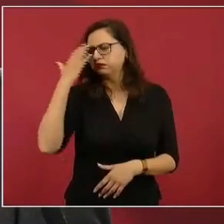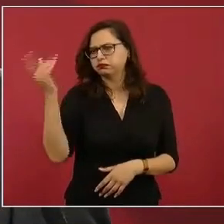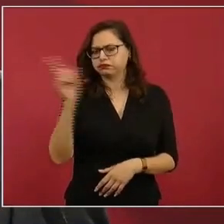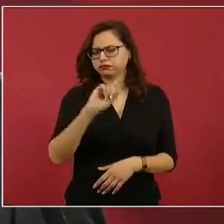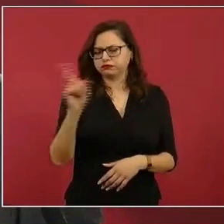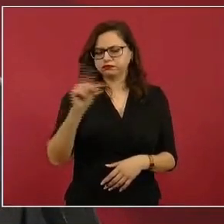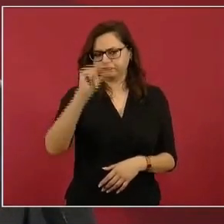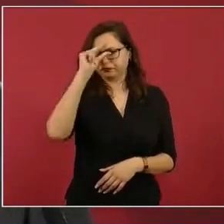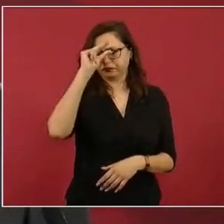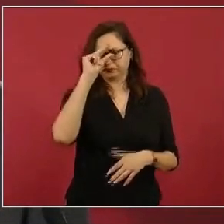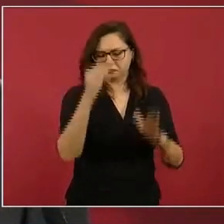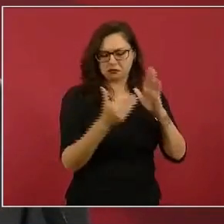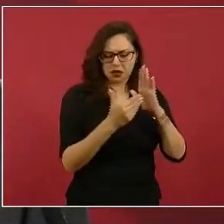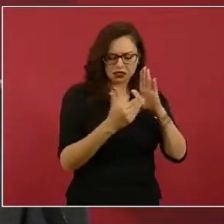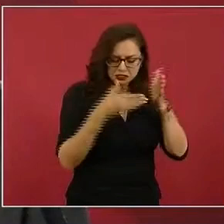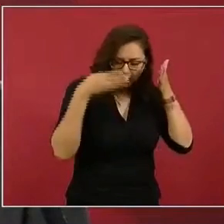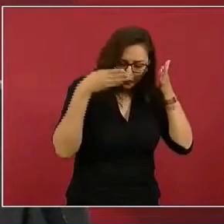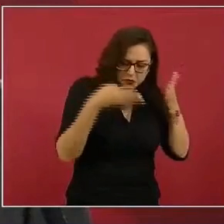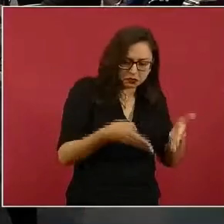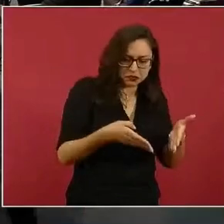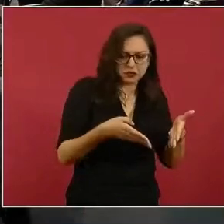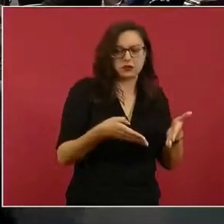Y con ese periódico